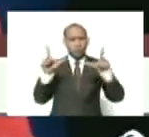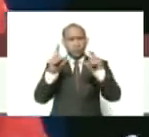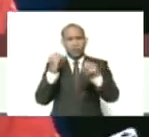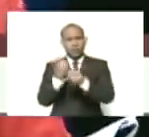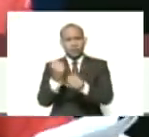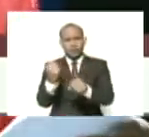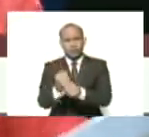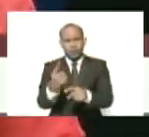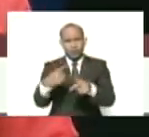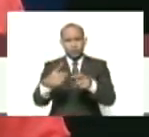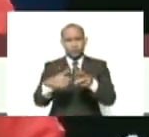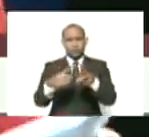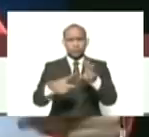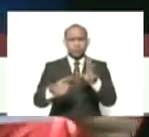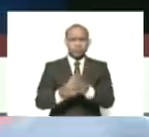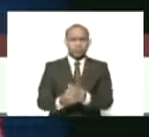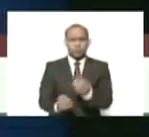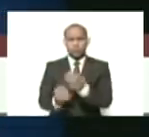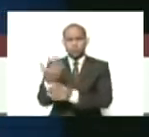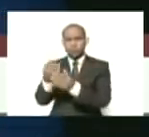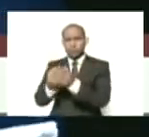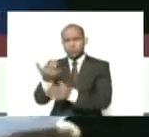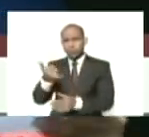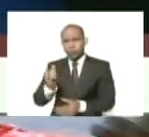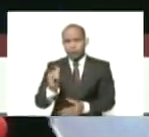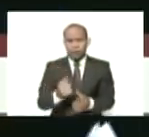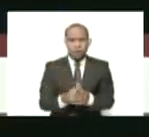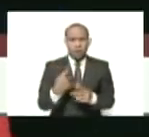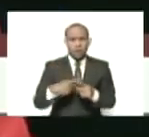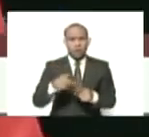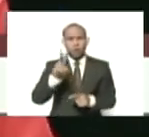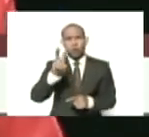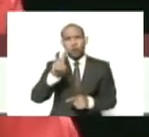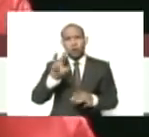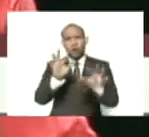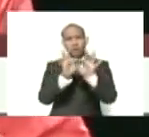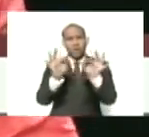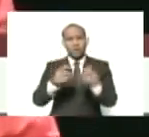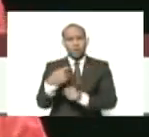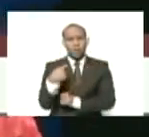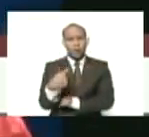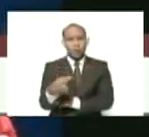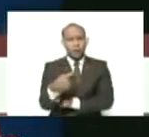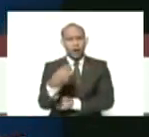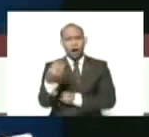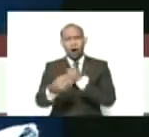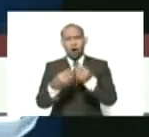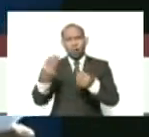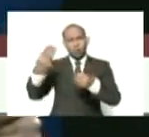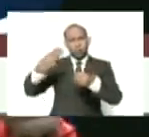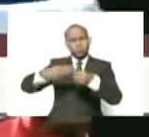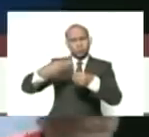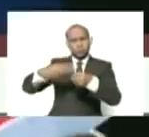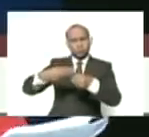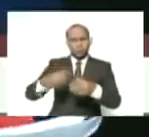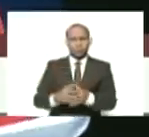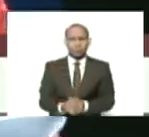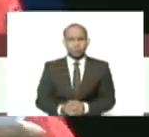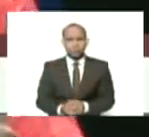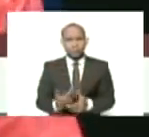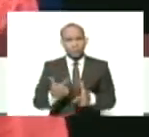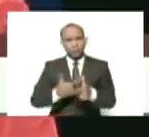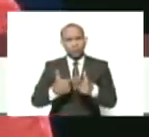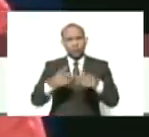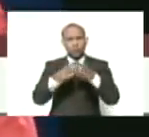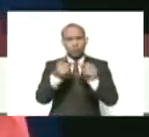delivery, cosas que están existiendo, pero también las nuevas formas de pago, como es las criptomonedas. Entonces, todo esto